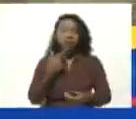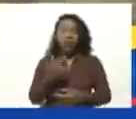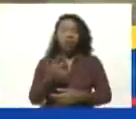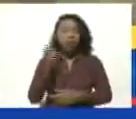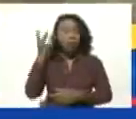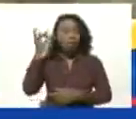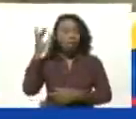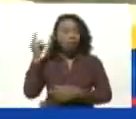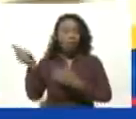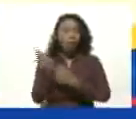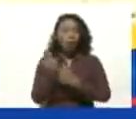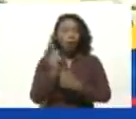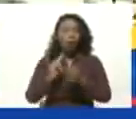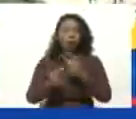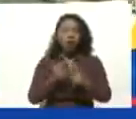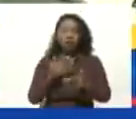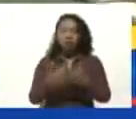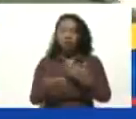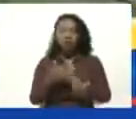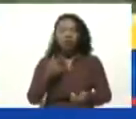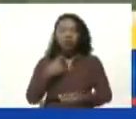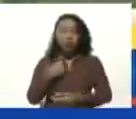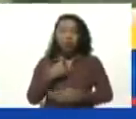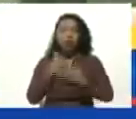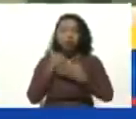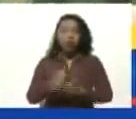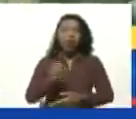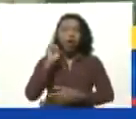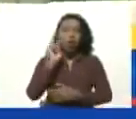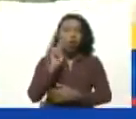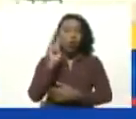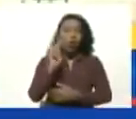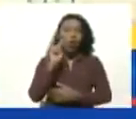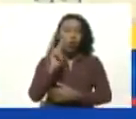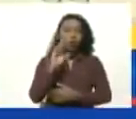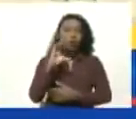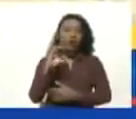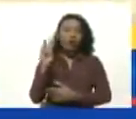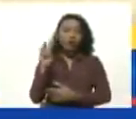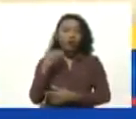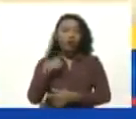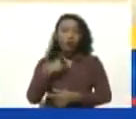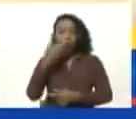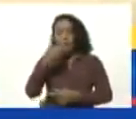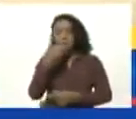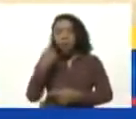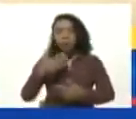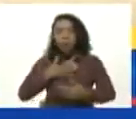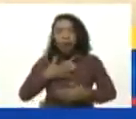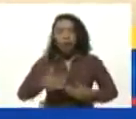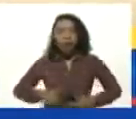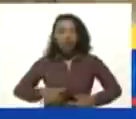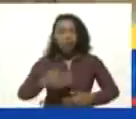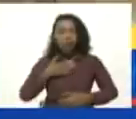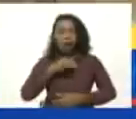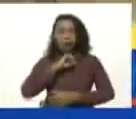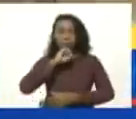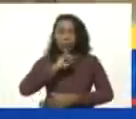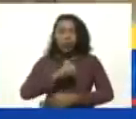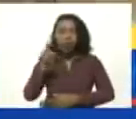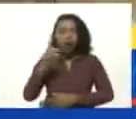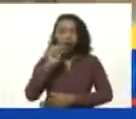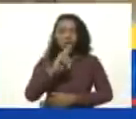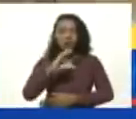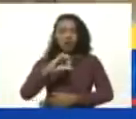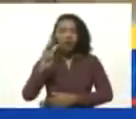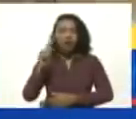diga, voy a ayudar a la UCB. Comprometo mi esfuerzo y mi amor por la UCB y